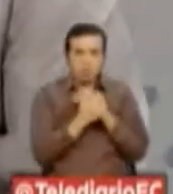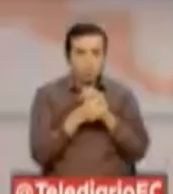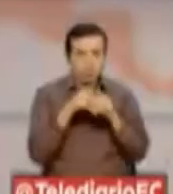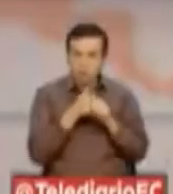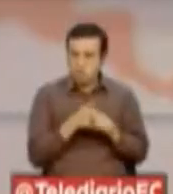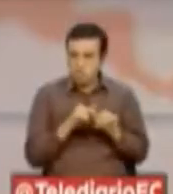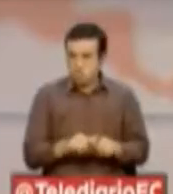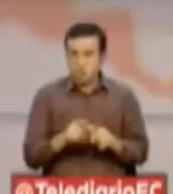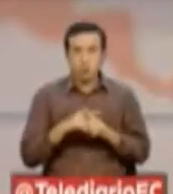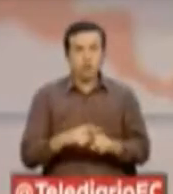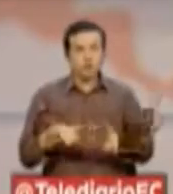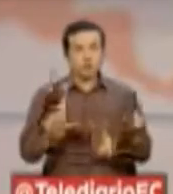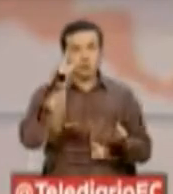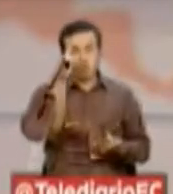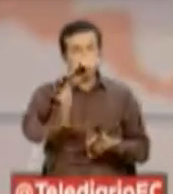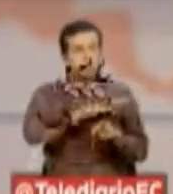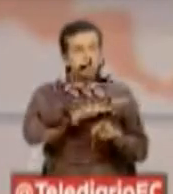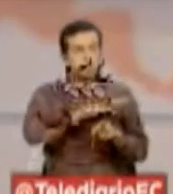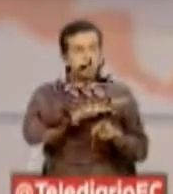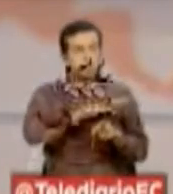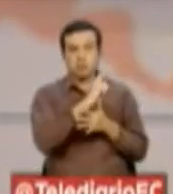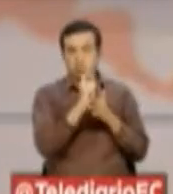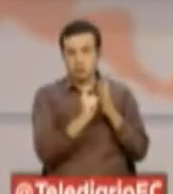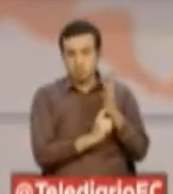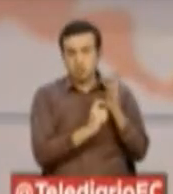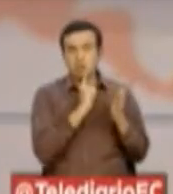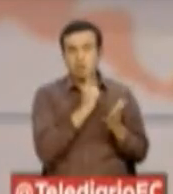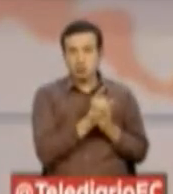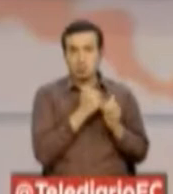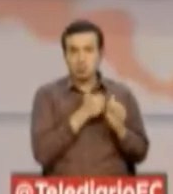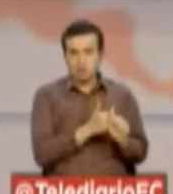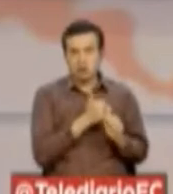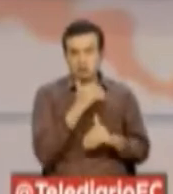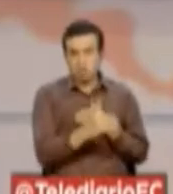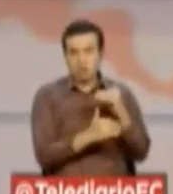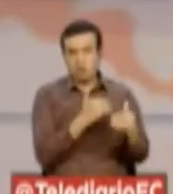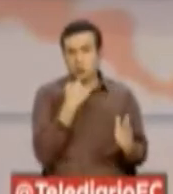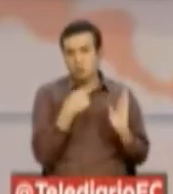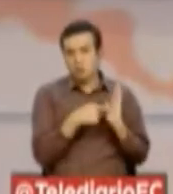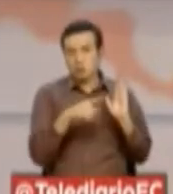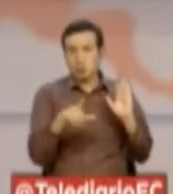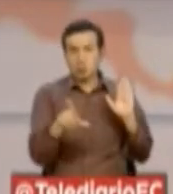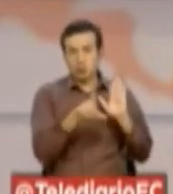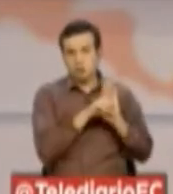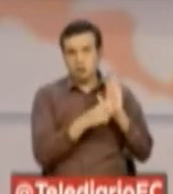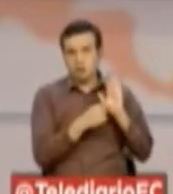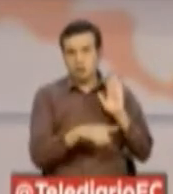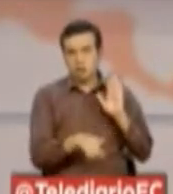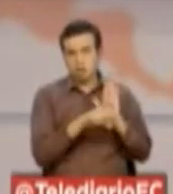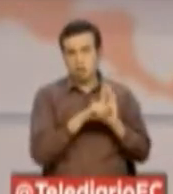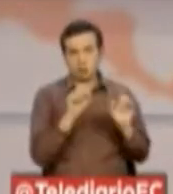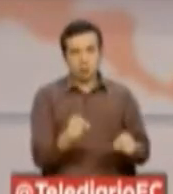del estado que requieren cierta continuidad como por ejemplo la legislación no se puede decir usted va a ser